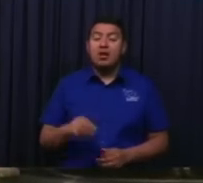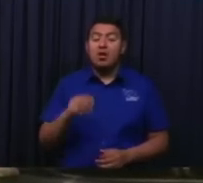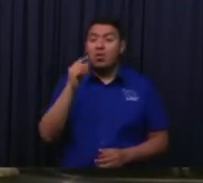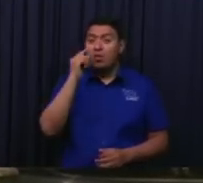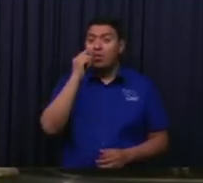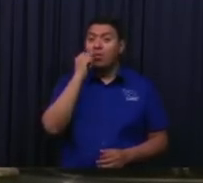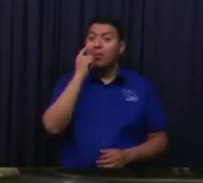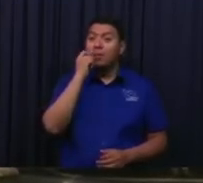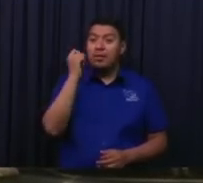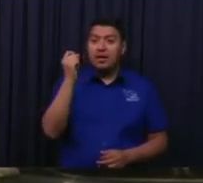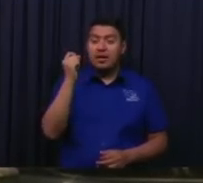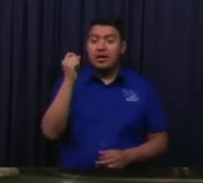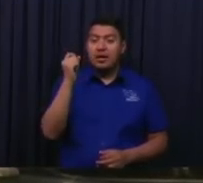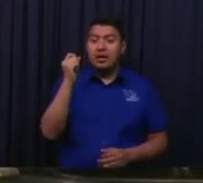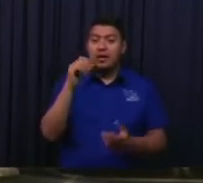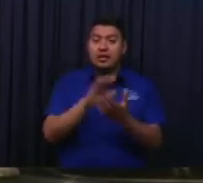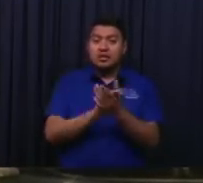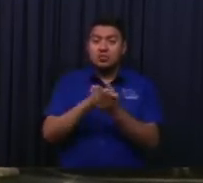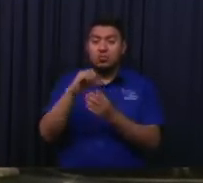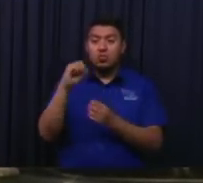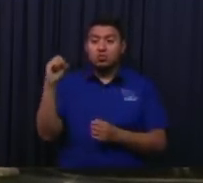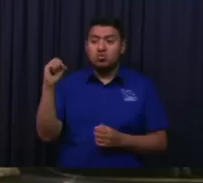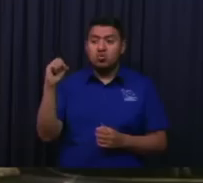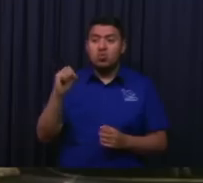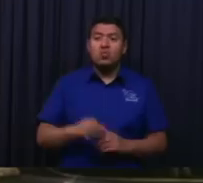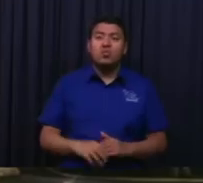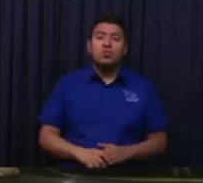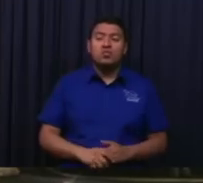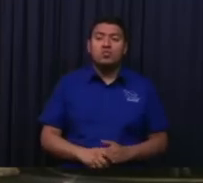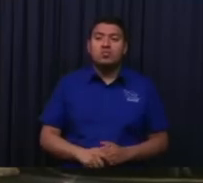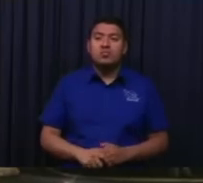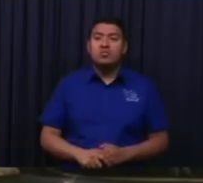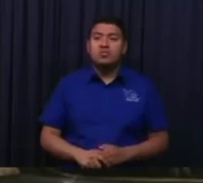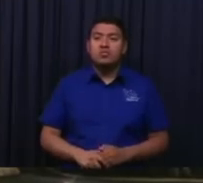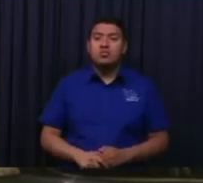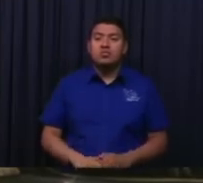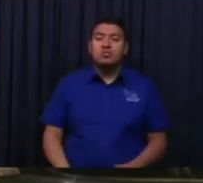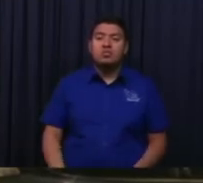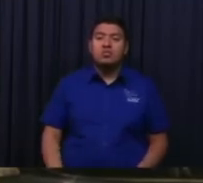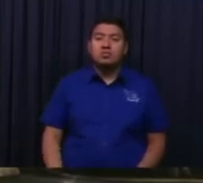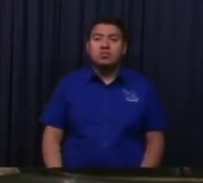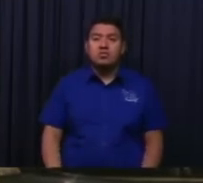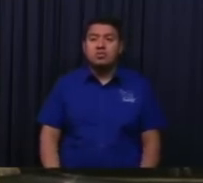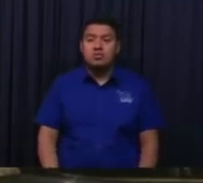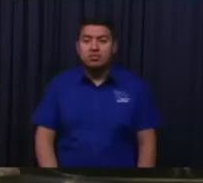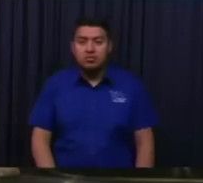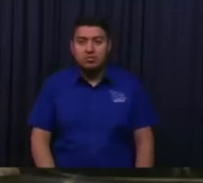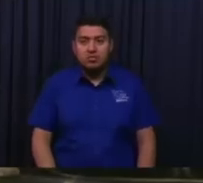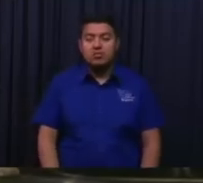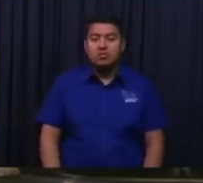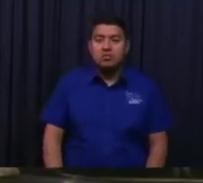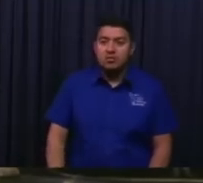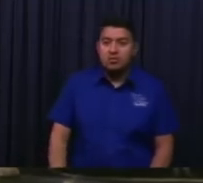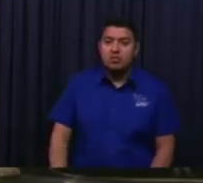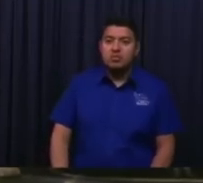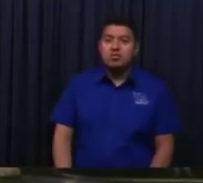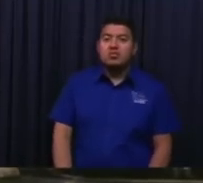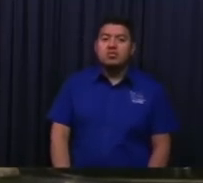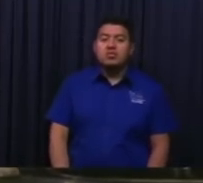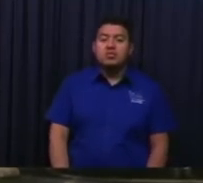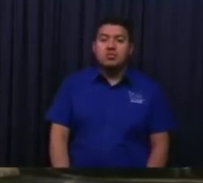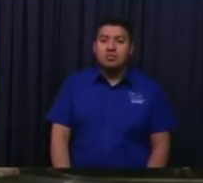primera esposo, como un hombre esposo. Pero en realidad cuando se empieza a investigar un poco más y